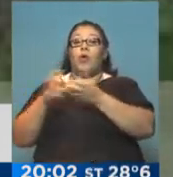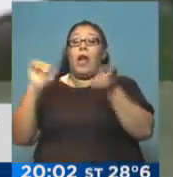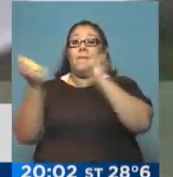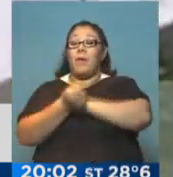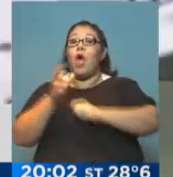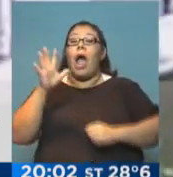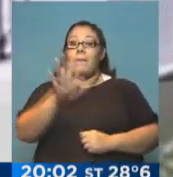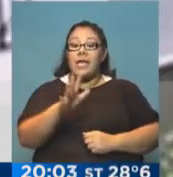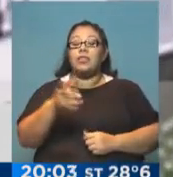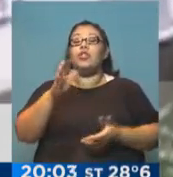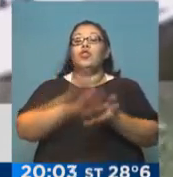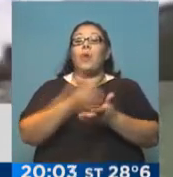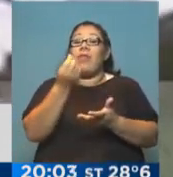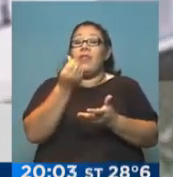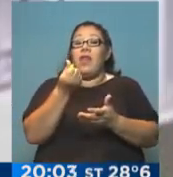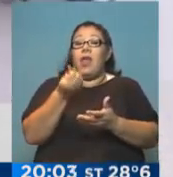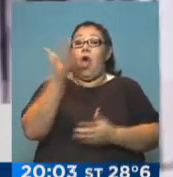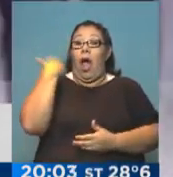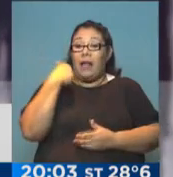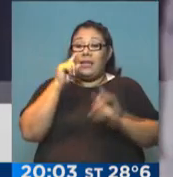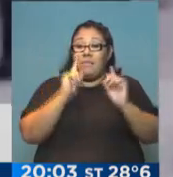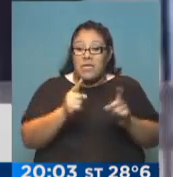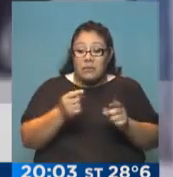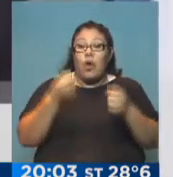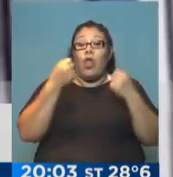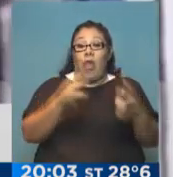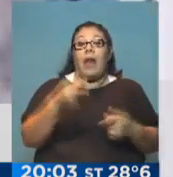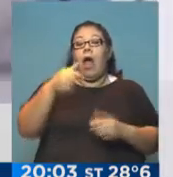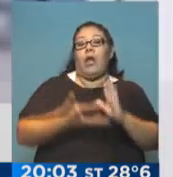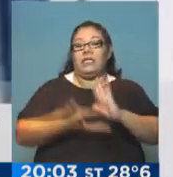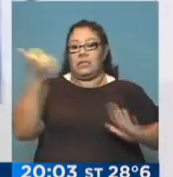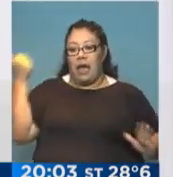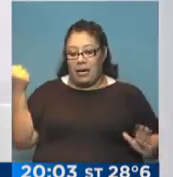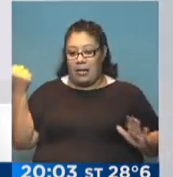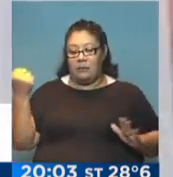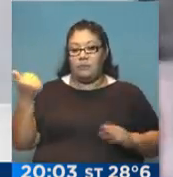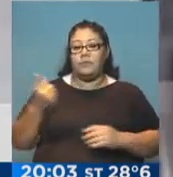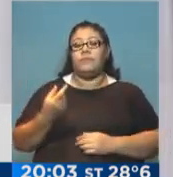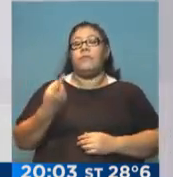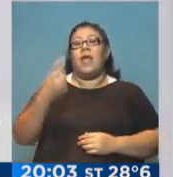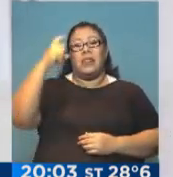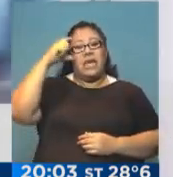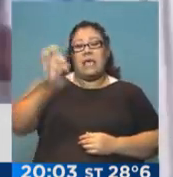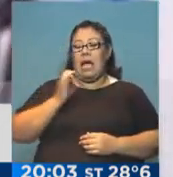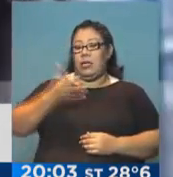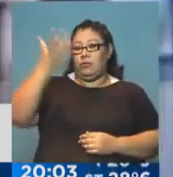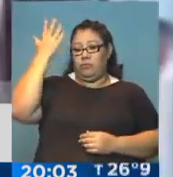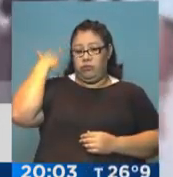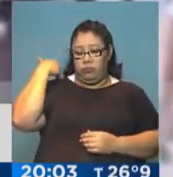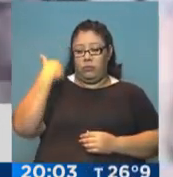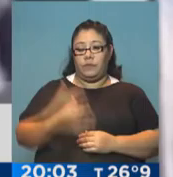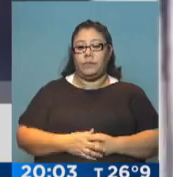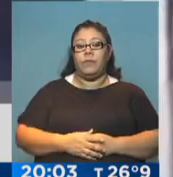que construyeron sus propias viviendas y urbanizaron sus barrios desde casi hace una década. En las últimas horas,